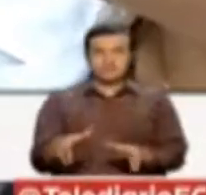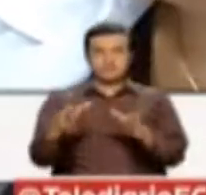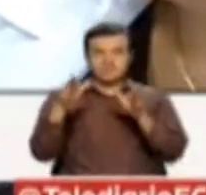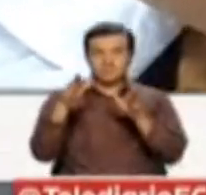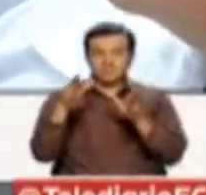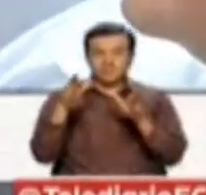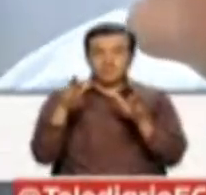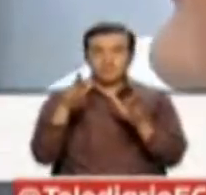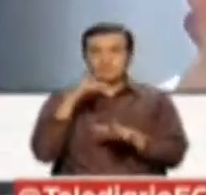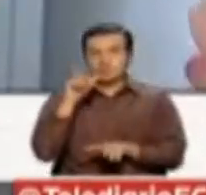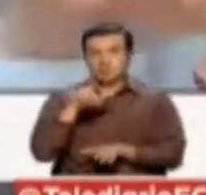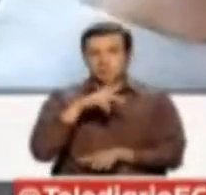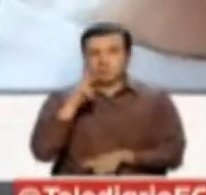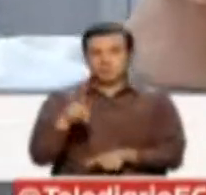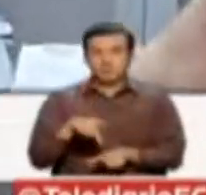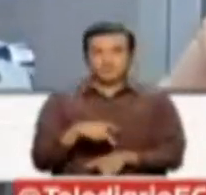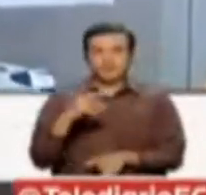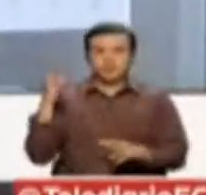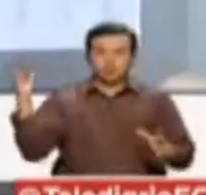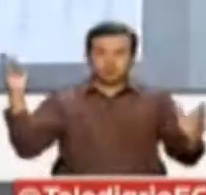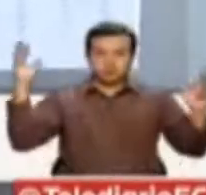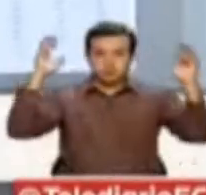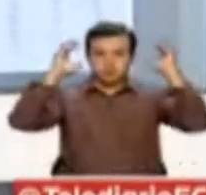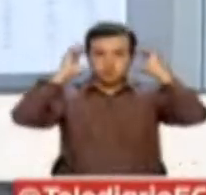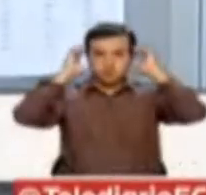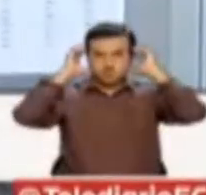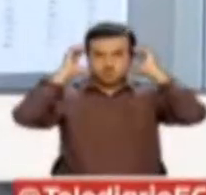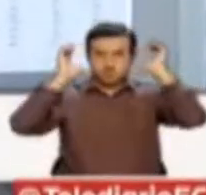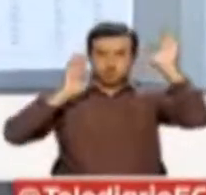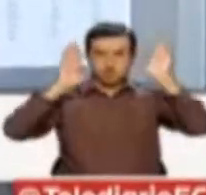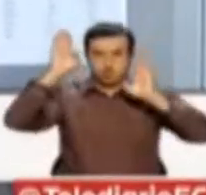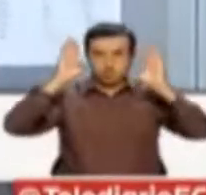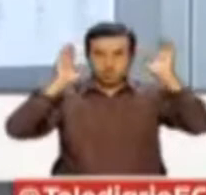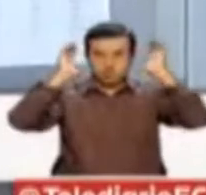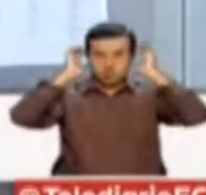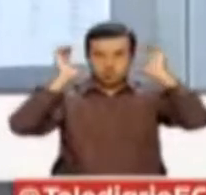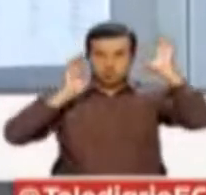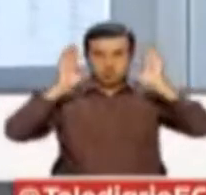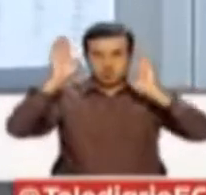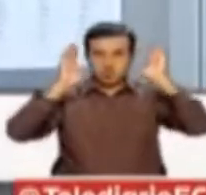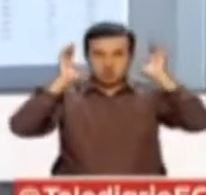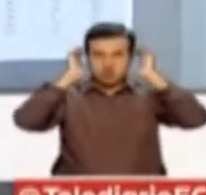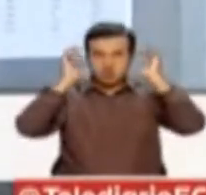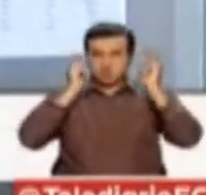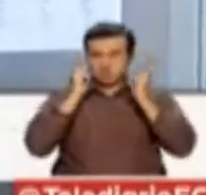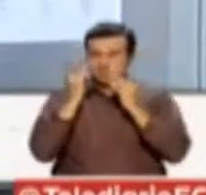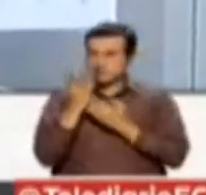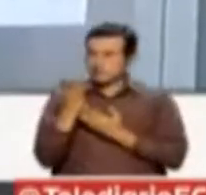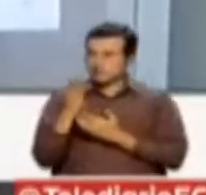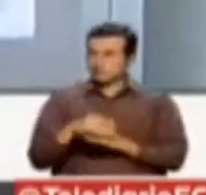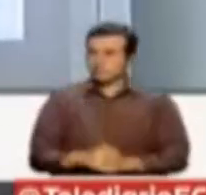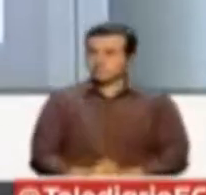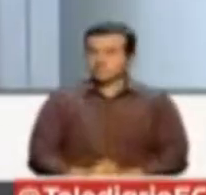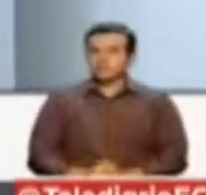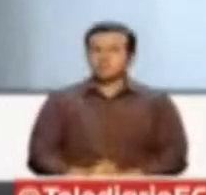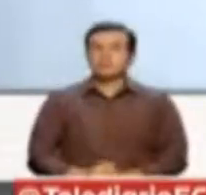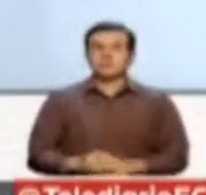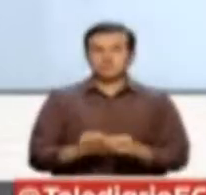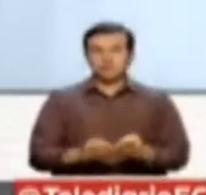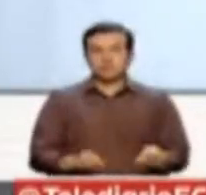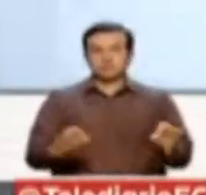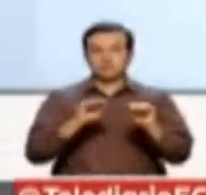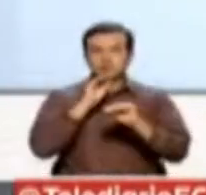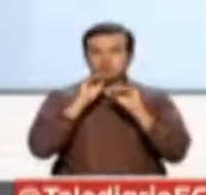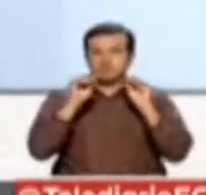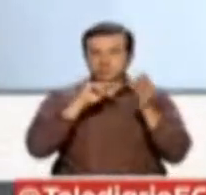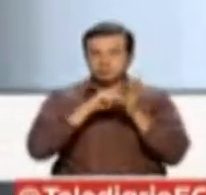fonoaudiólogo le coloque los auriculares y puedan realizar el examen de audición lo que vale la pena aclarar doctora